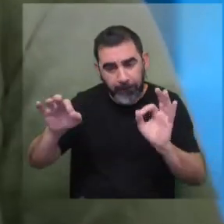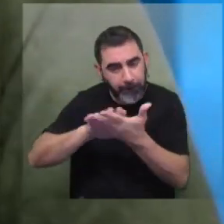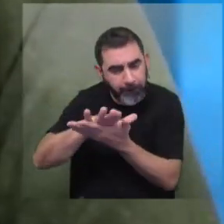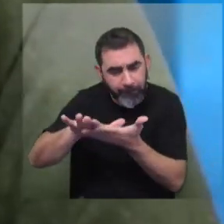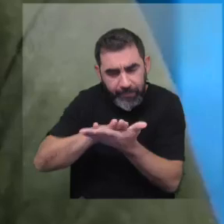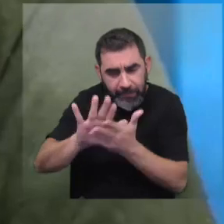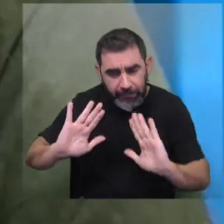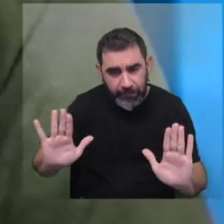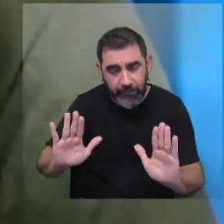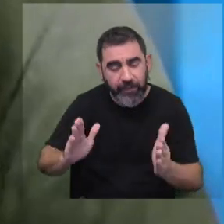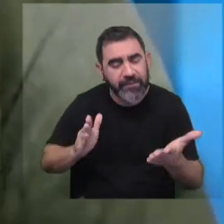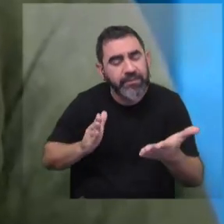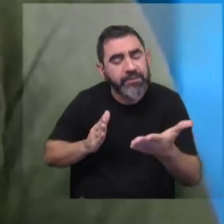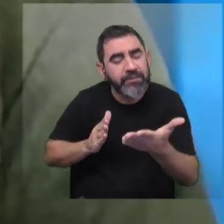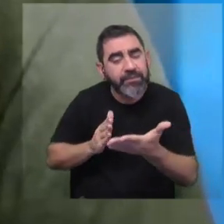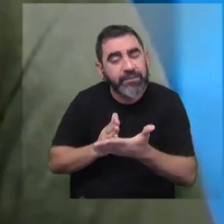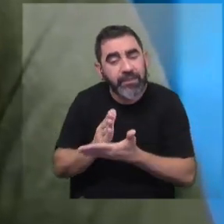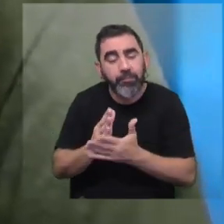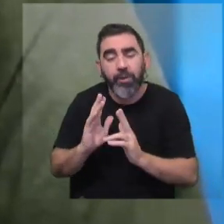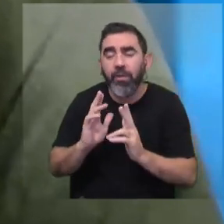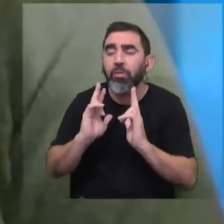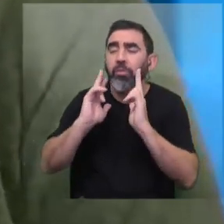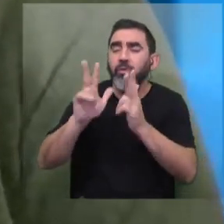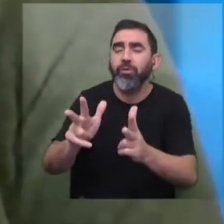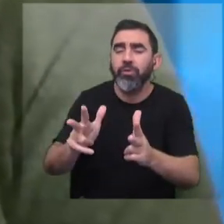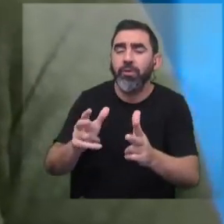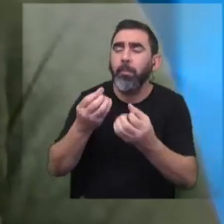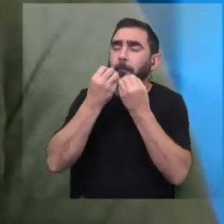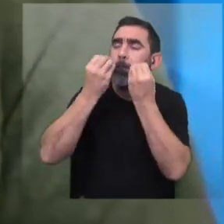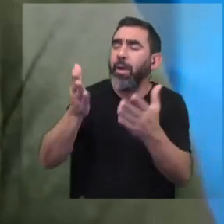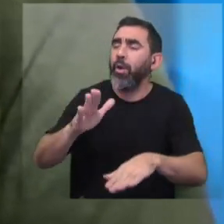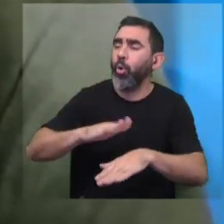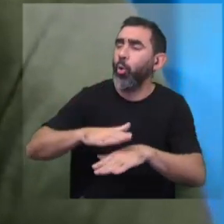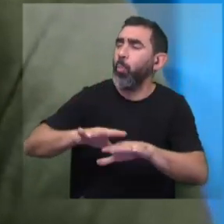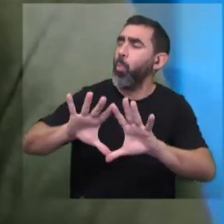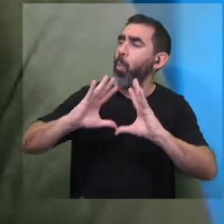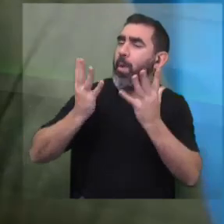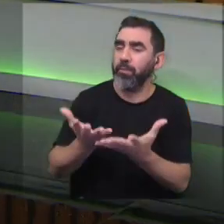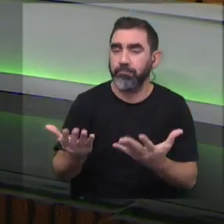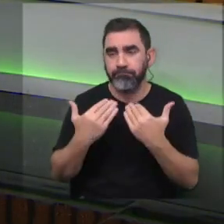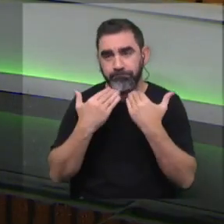explicaciones siempre este Afirma de que estamos en el mejor de los